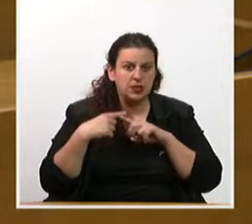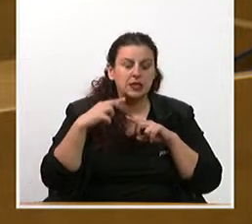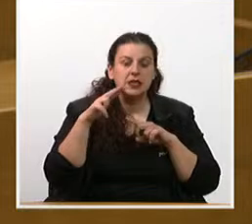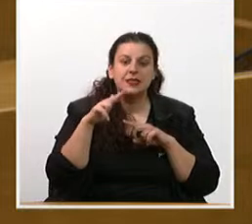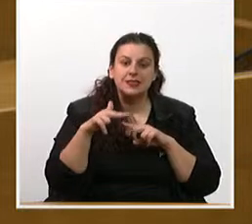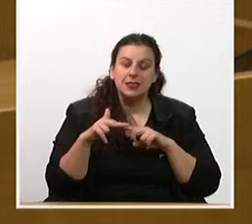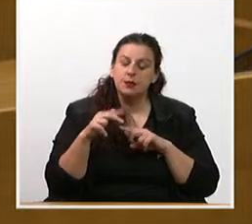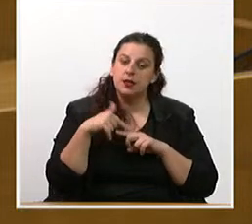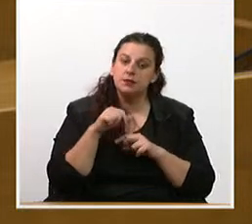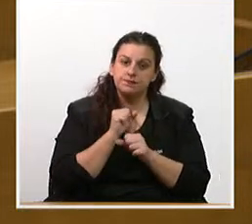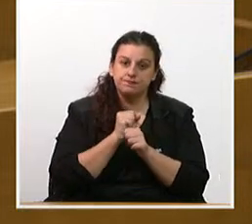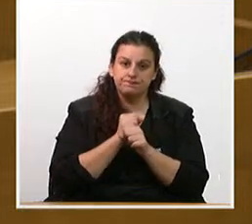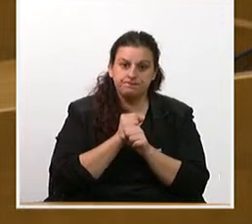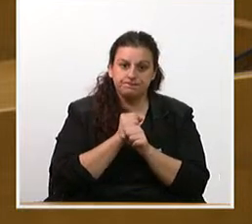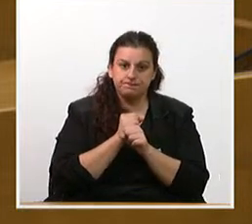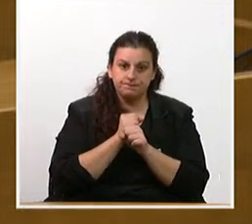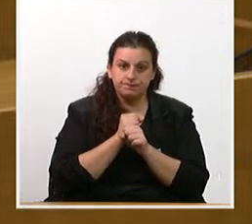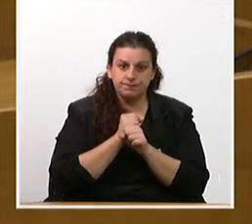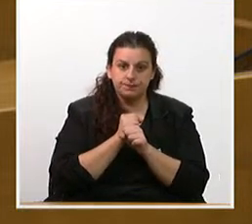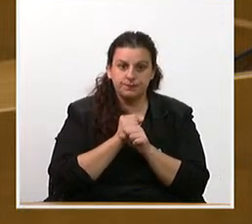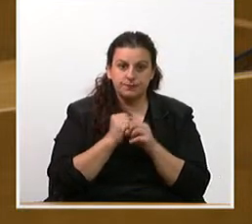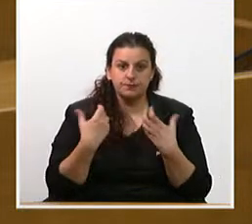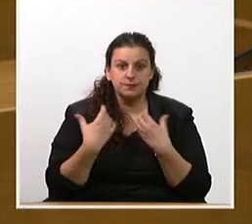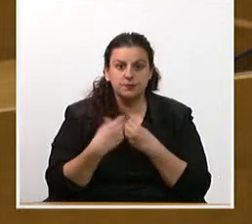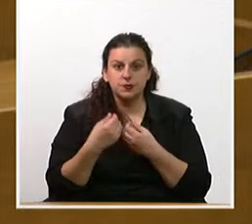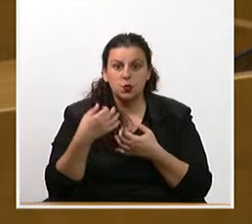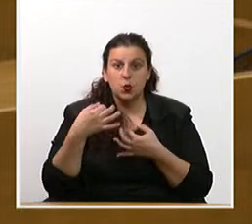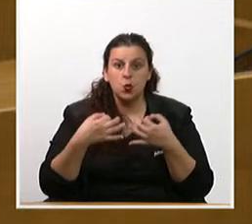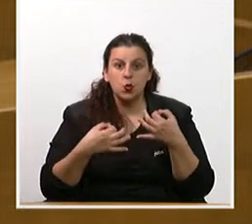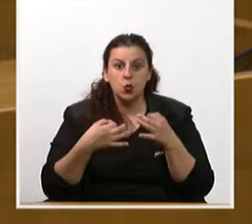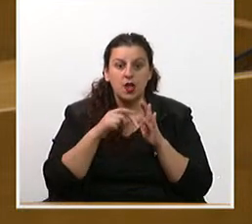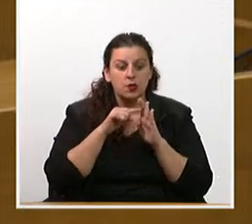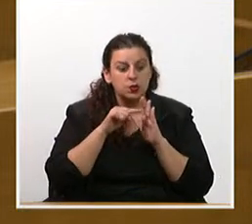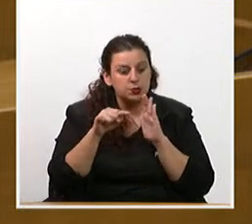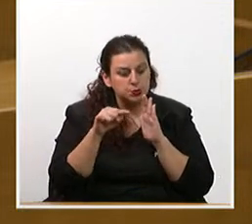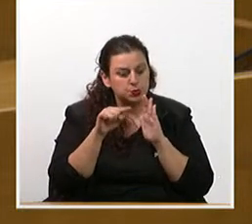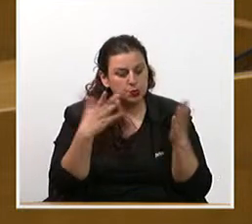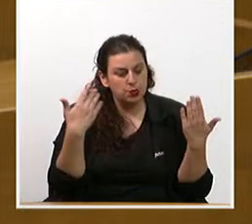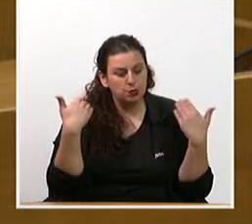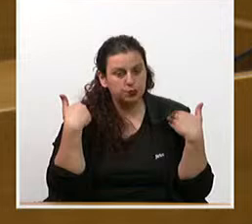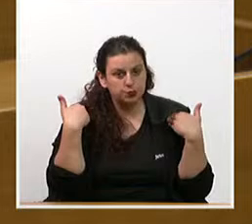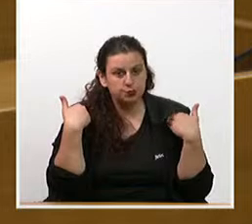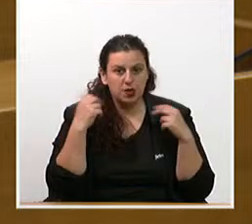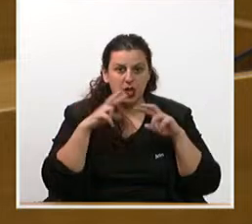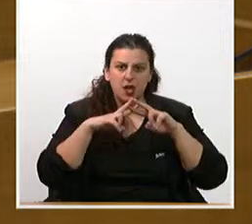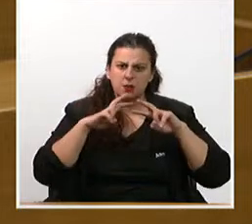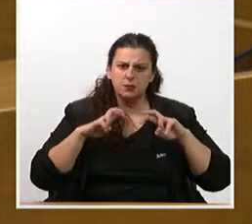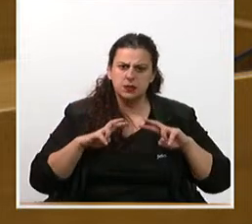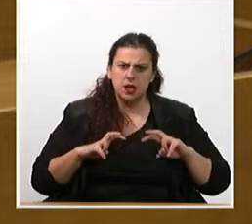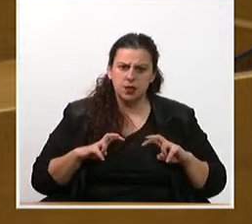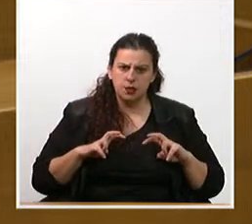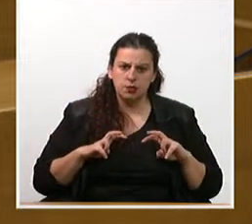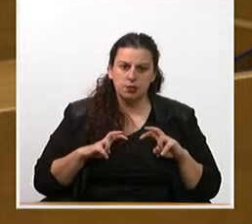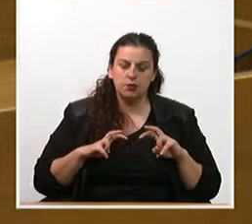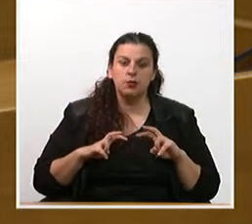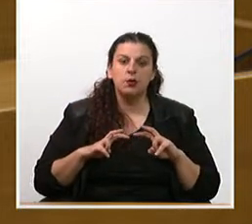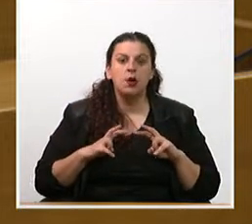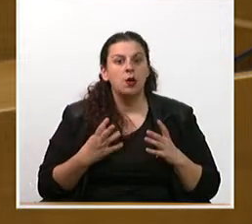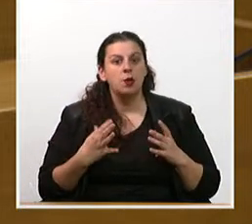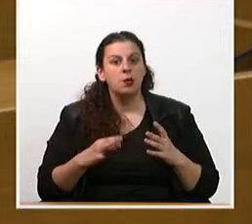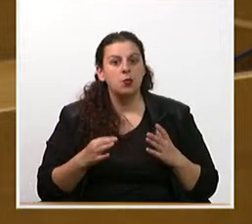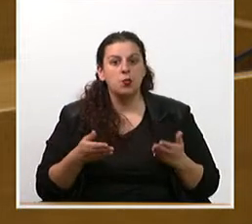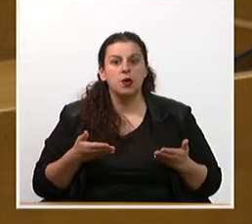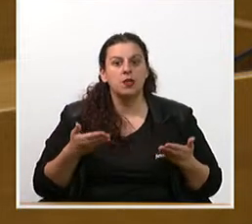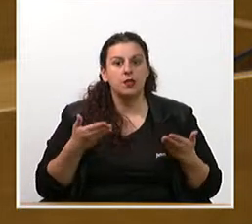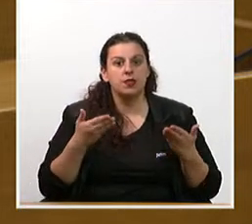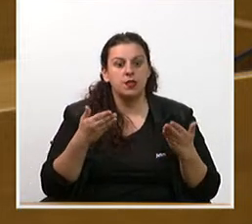estamos trabajando estrechamente con el juzgado de instrucción competente para llevar a cabo esta investigación de forma que le podamos proporcionar